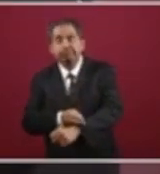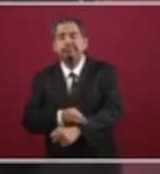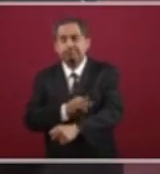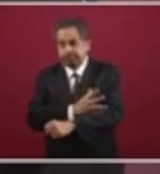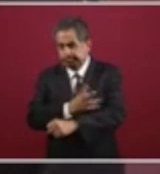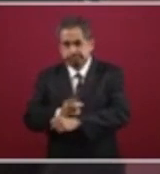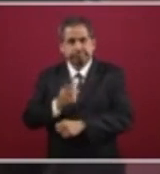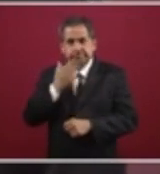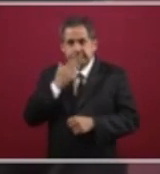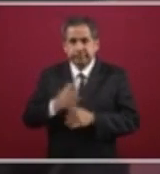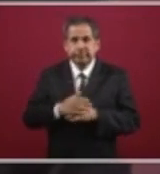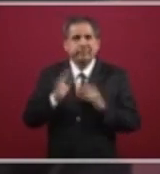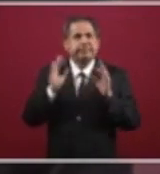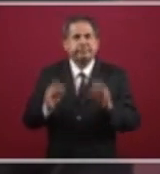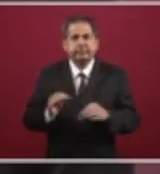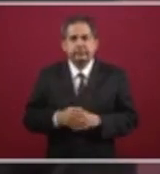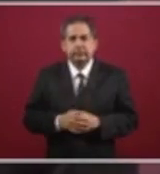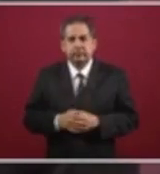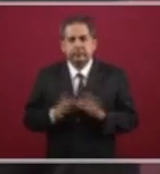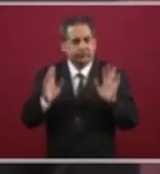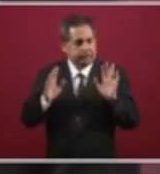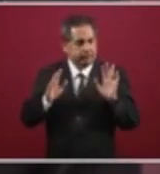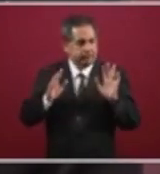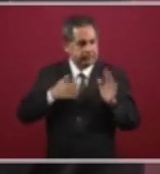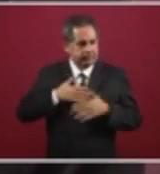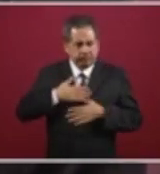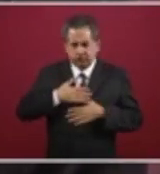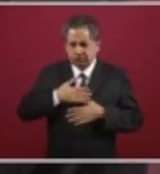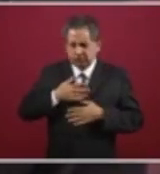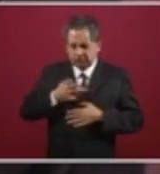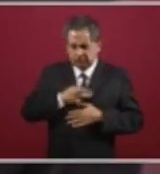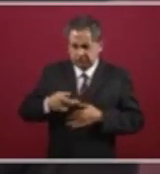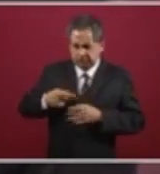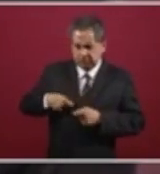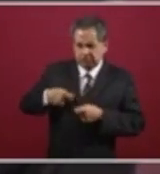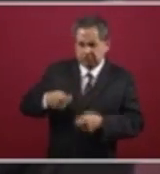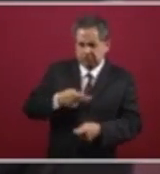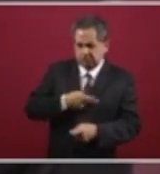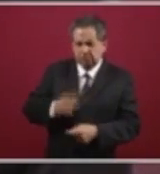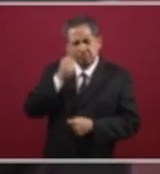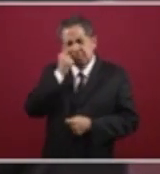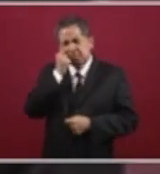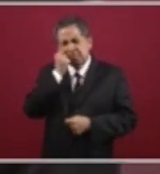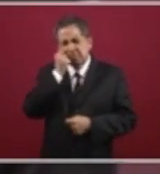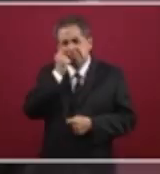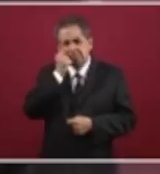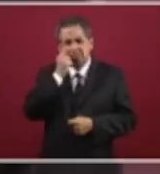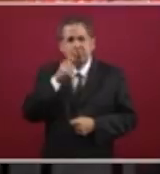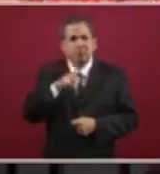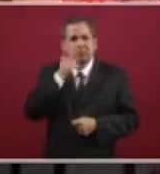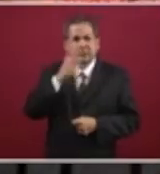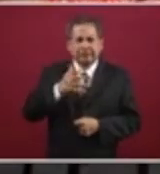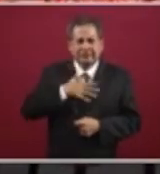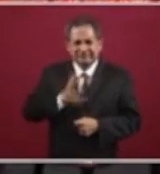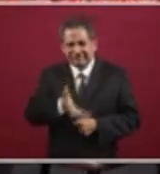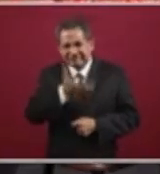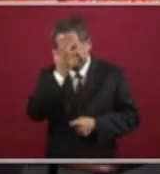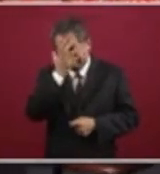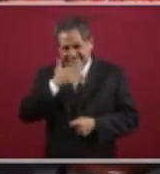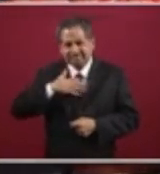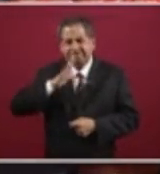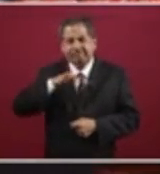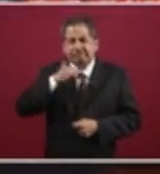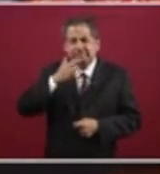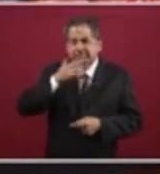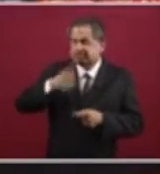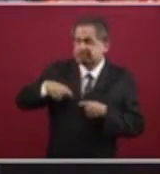esos que prefieren heredar a sus hijos pobreza, pero no deshonra.